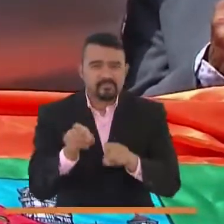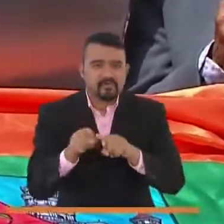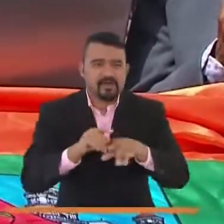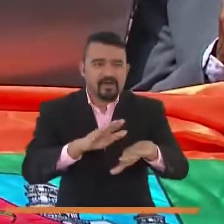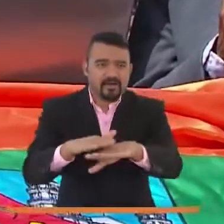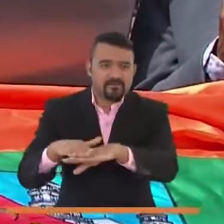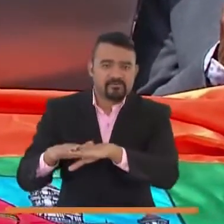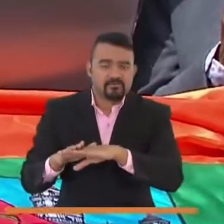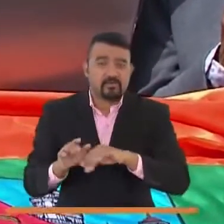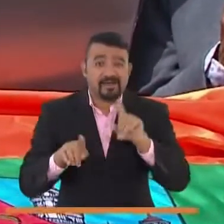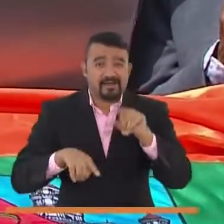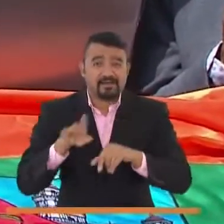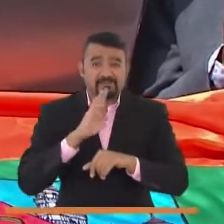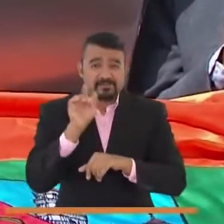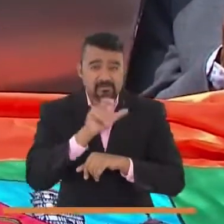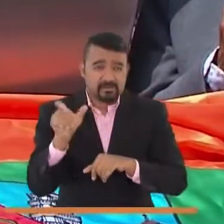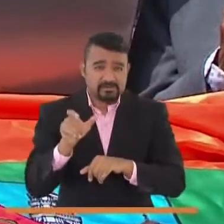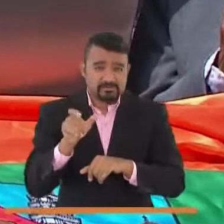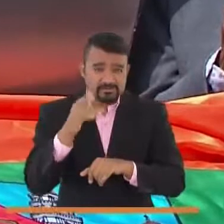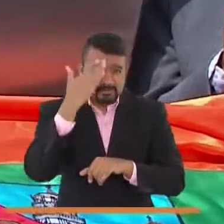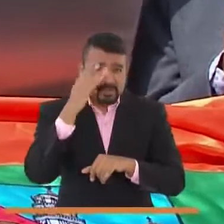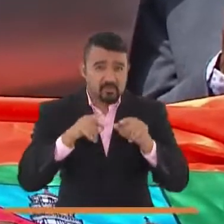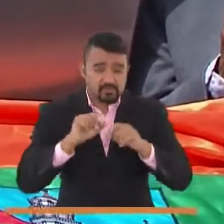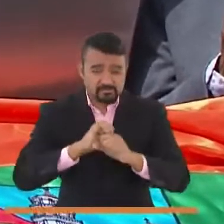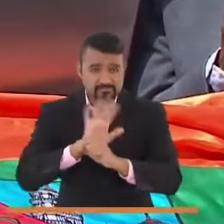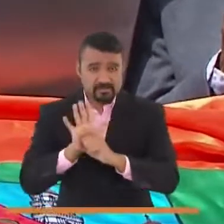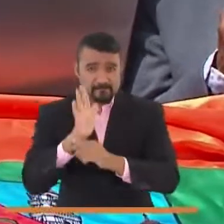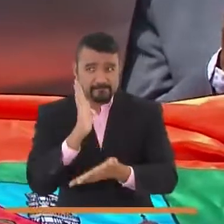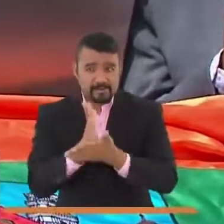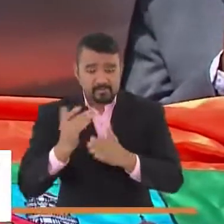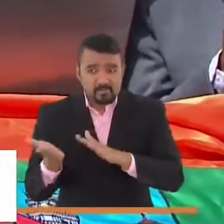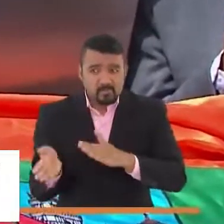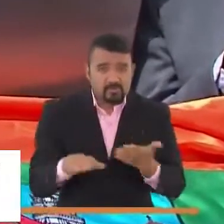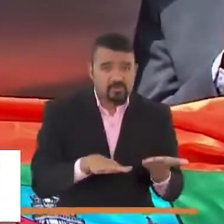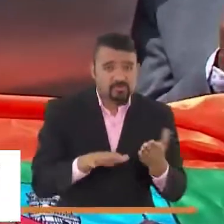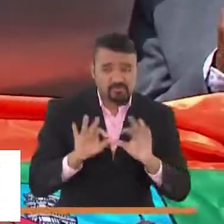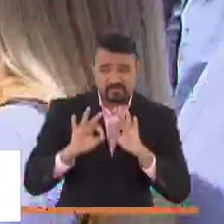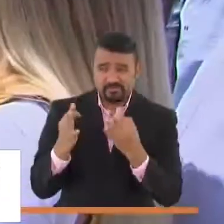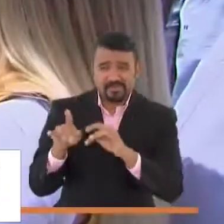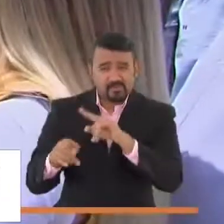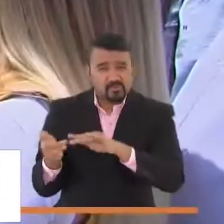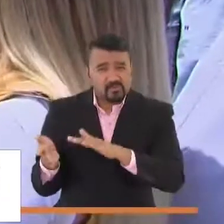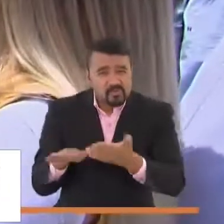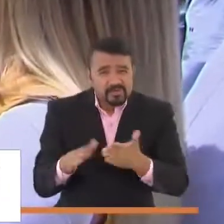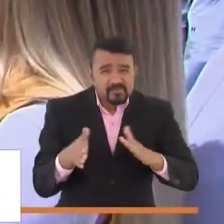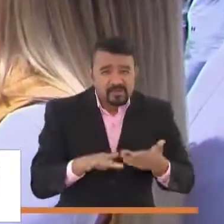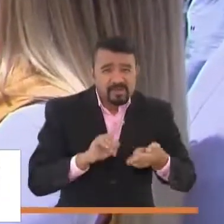a todos los familiares de las personas que han fallecido en Envigado por la COVID-19. Muy